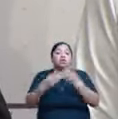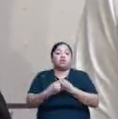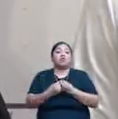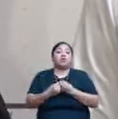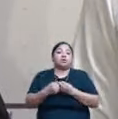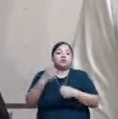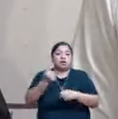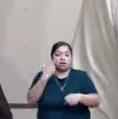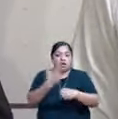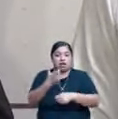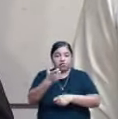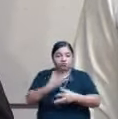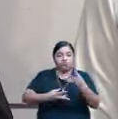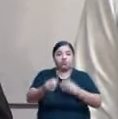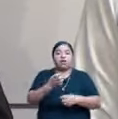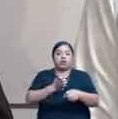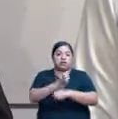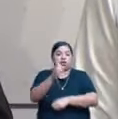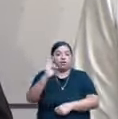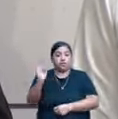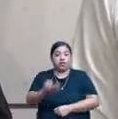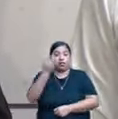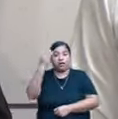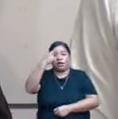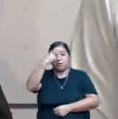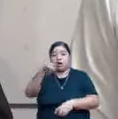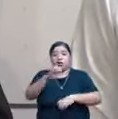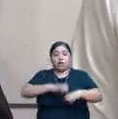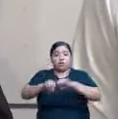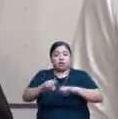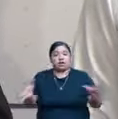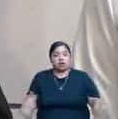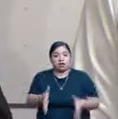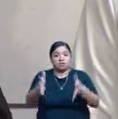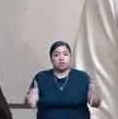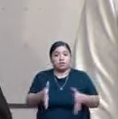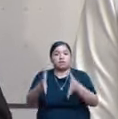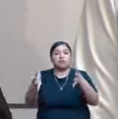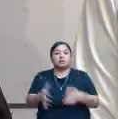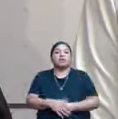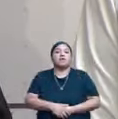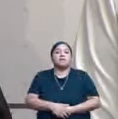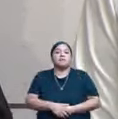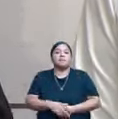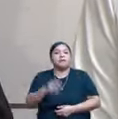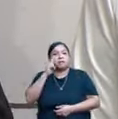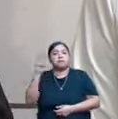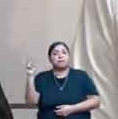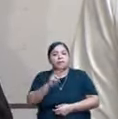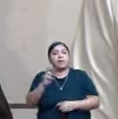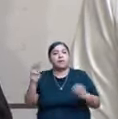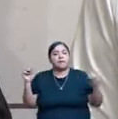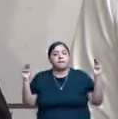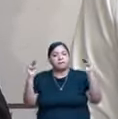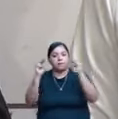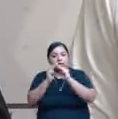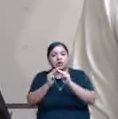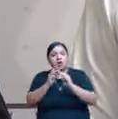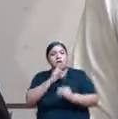Estatal y Federal para promover las diferentes empresas. Vean a Mixquiahuala como una opción para